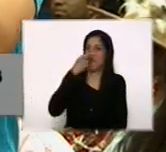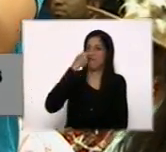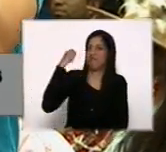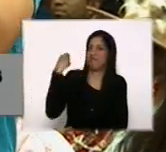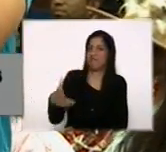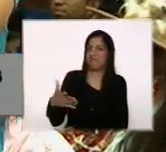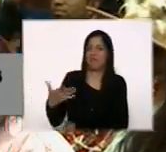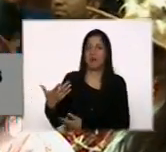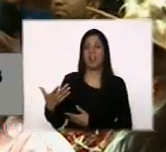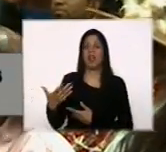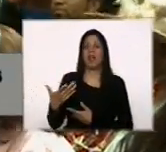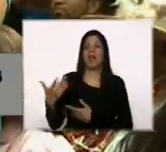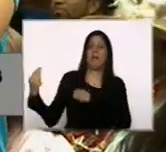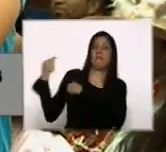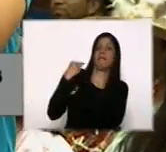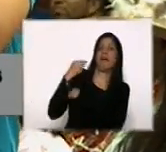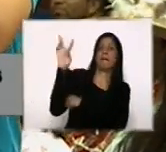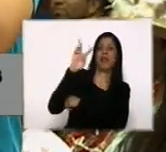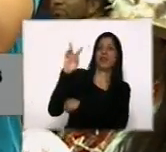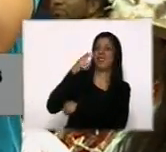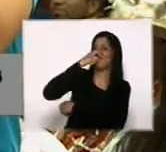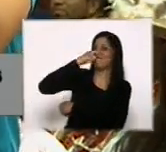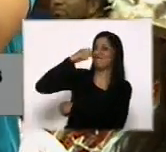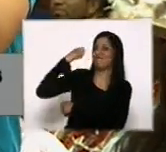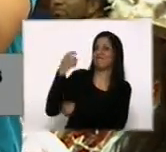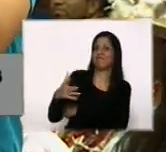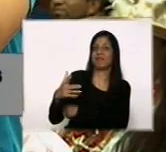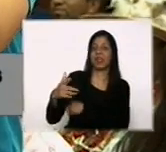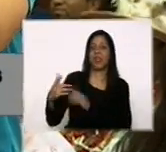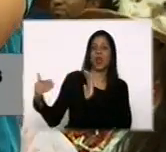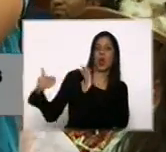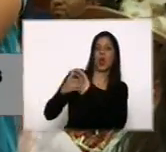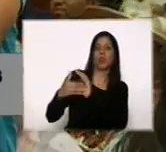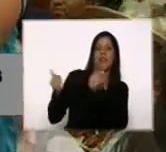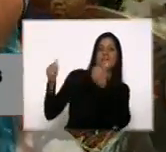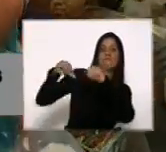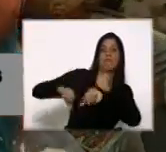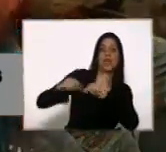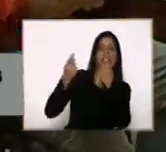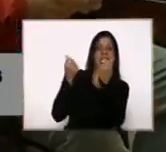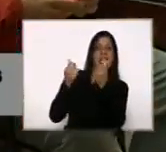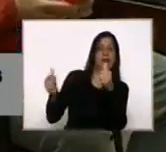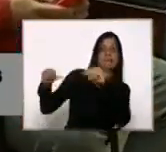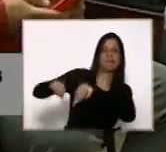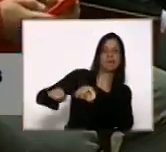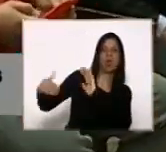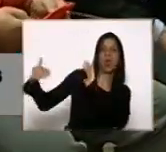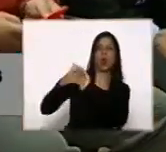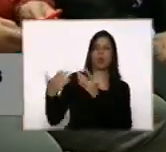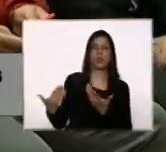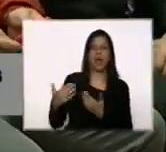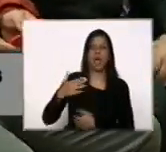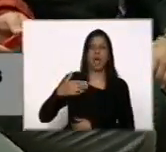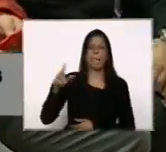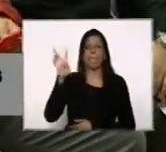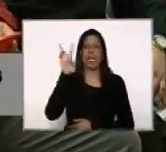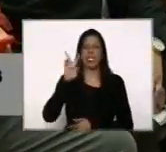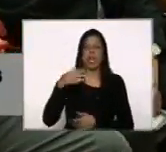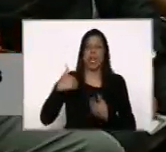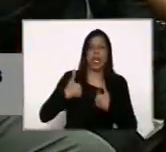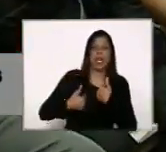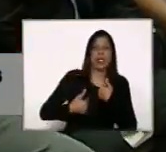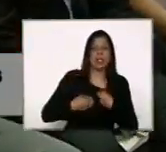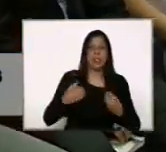balurdas, con unas sanciones, con una agresión financiera internacional que pretende ponernos de rodillas y que